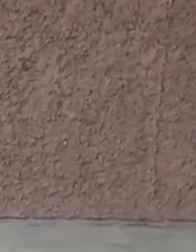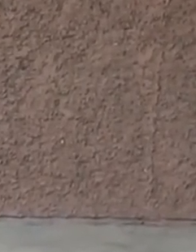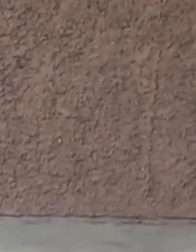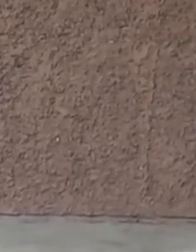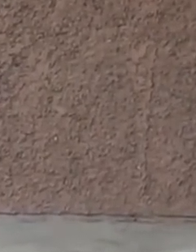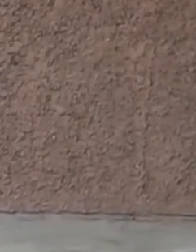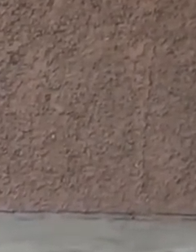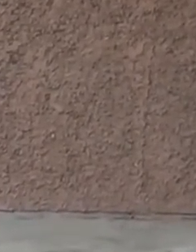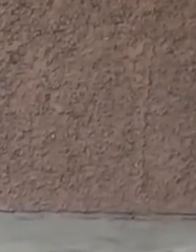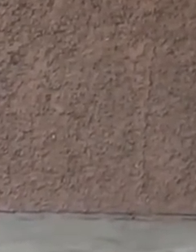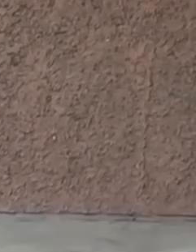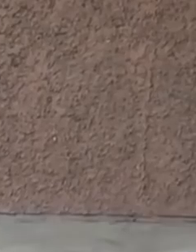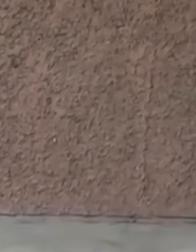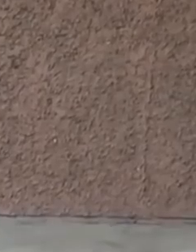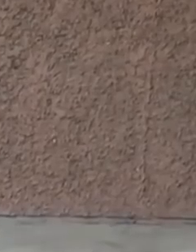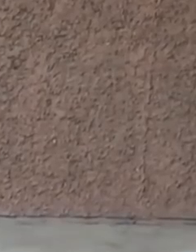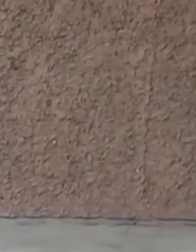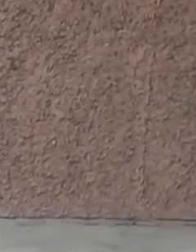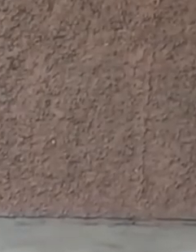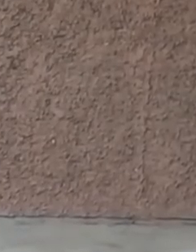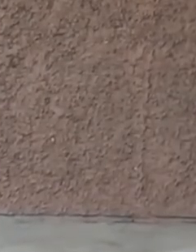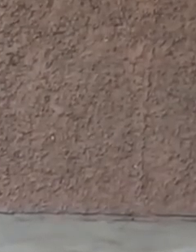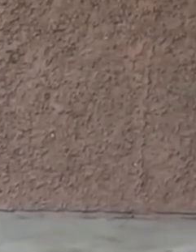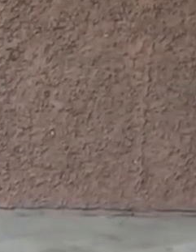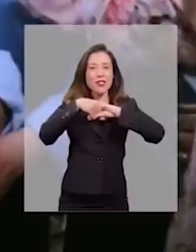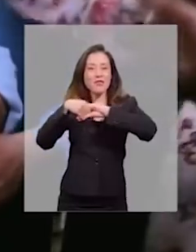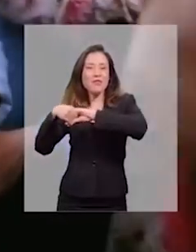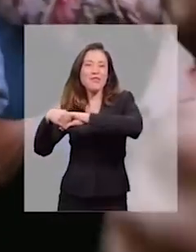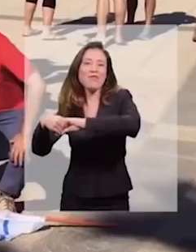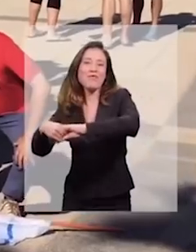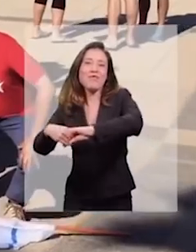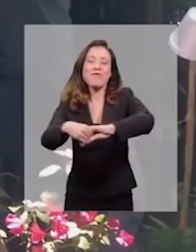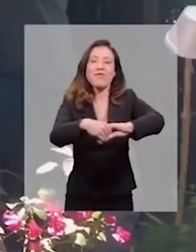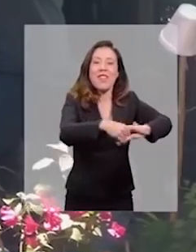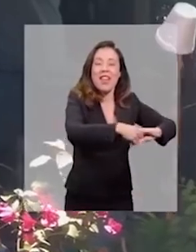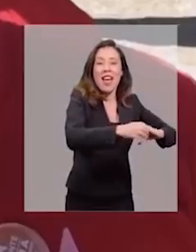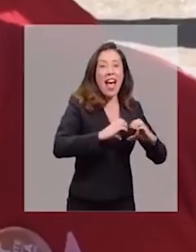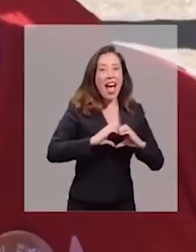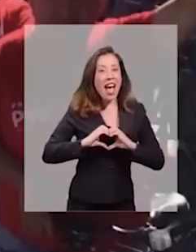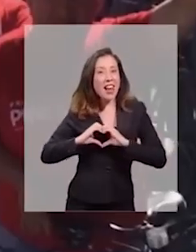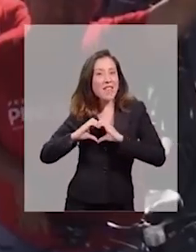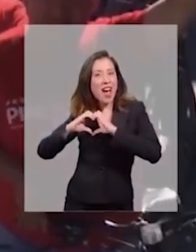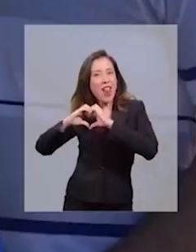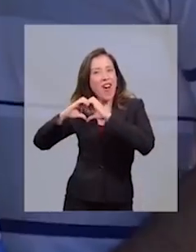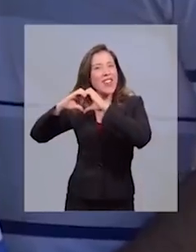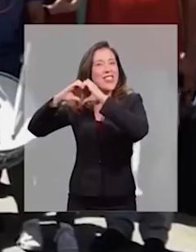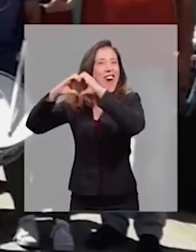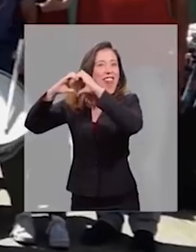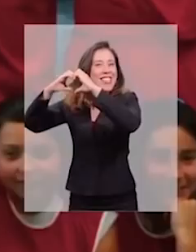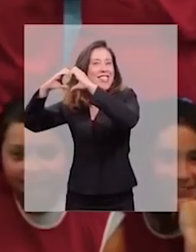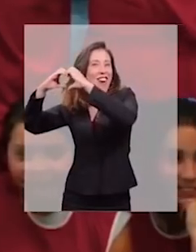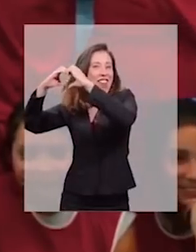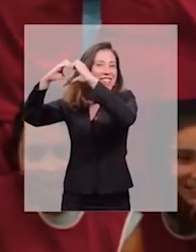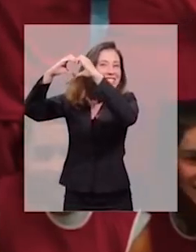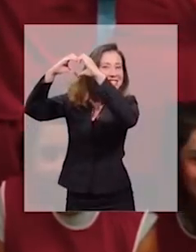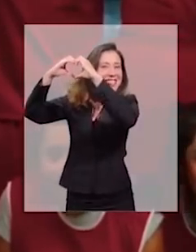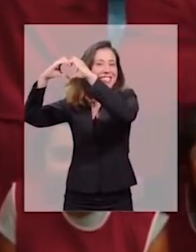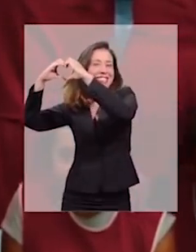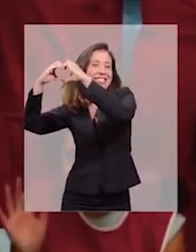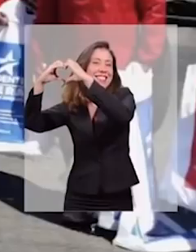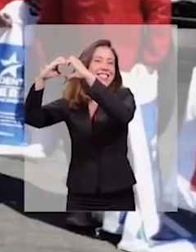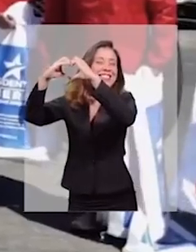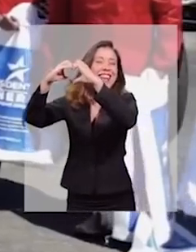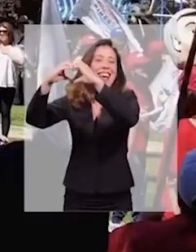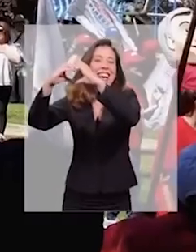agradezco la visita y la felicitación que nos entregó anoche. Piñera obtuvo en la segunda vuelta de las elecciones el